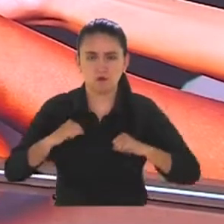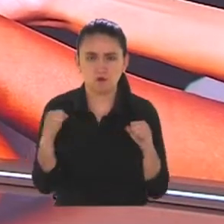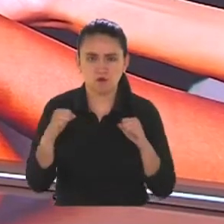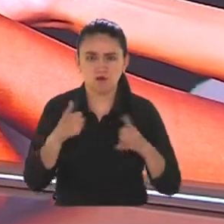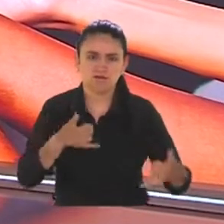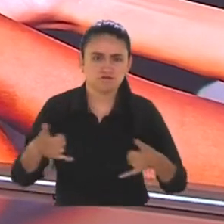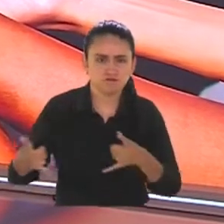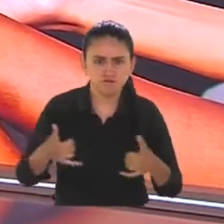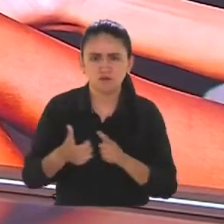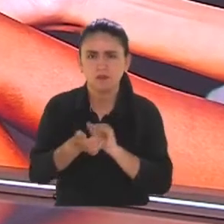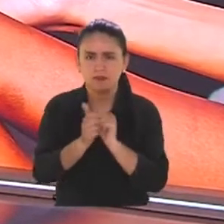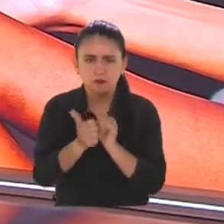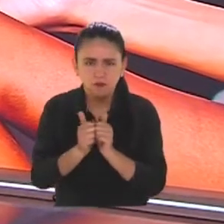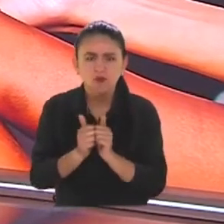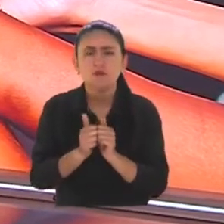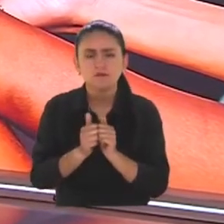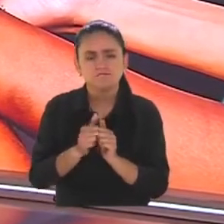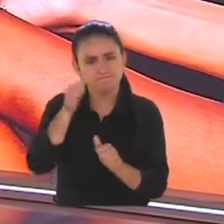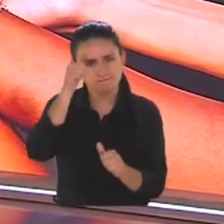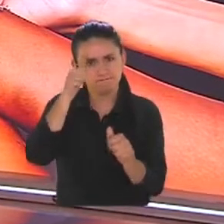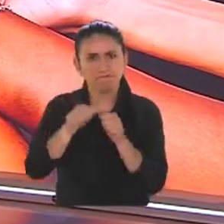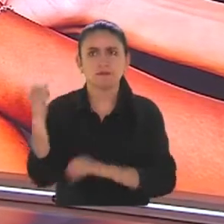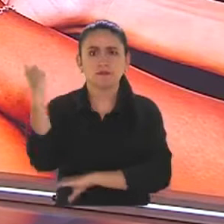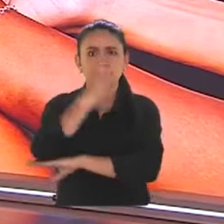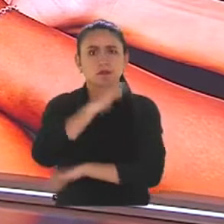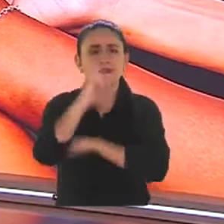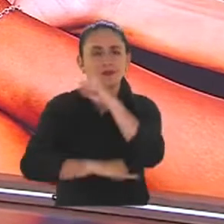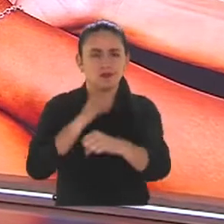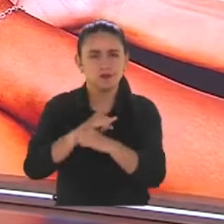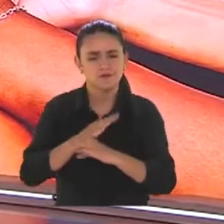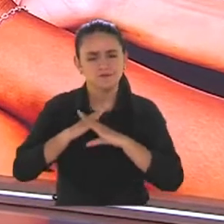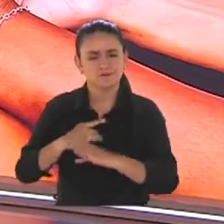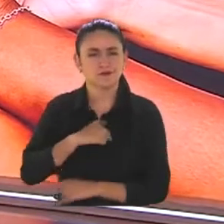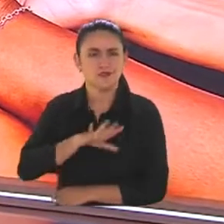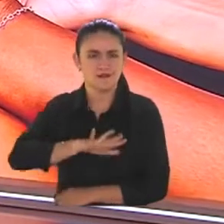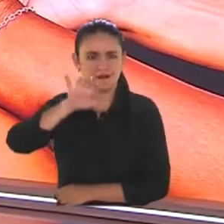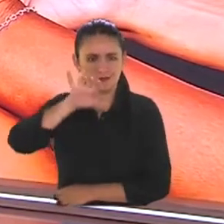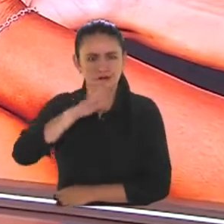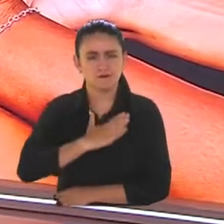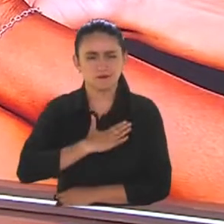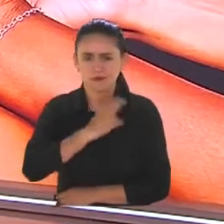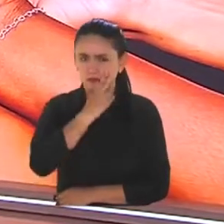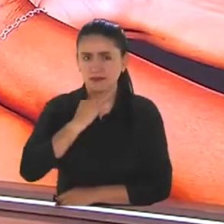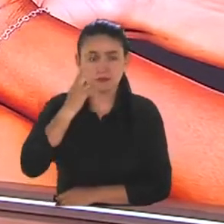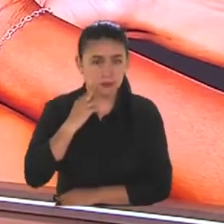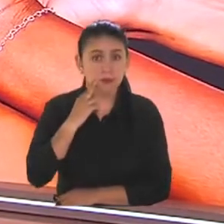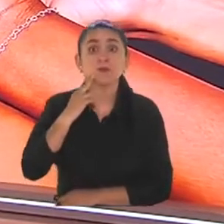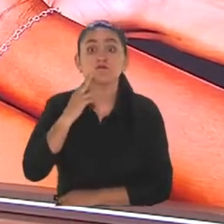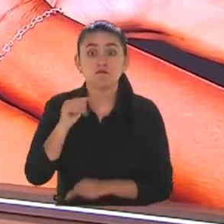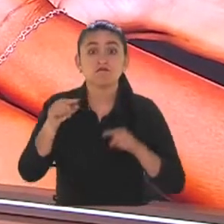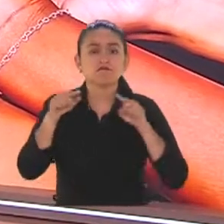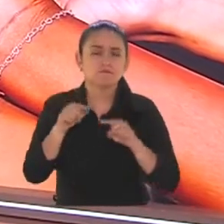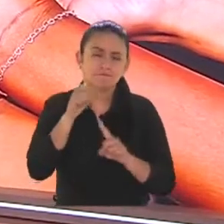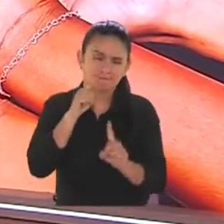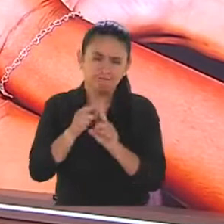donde deportistas y artistas se reúnen para conmemorar el Día Internacional de la Lucha contra el Cáncer de Mama, un momento que busca, por supuesto,